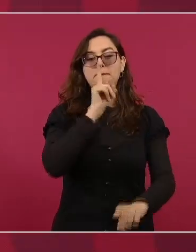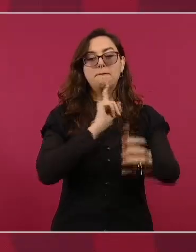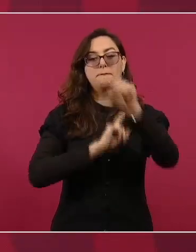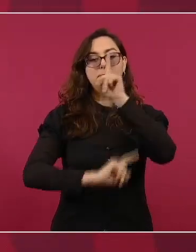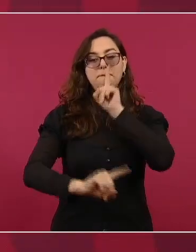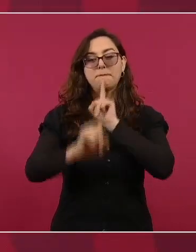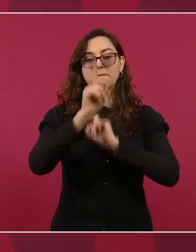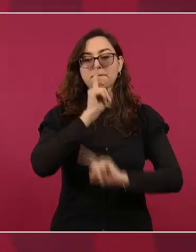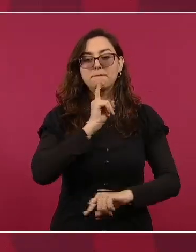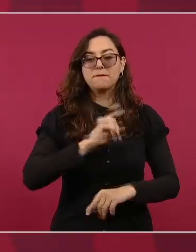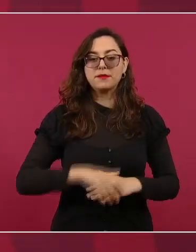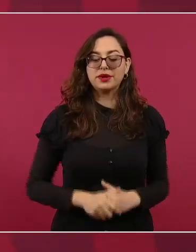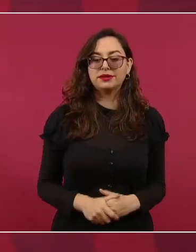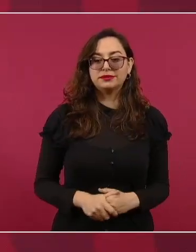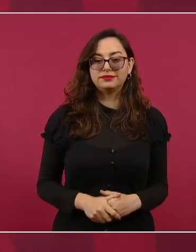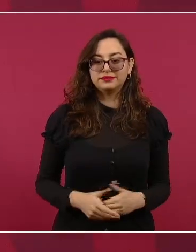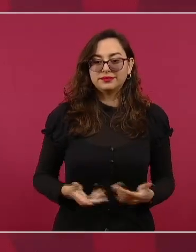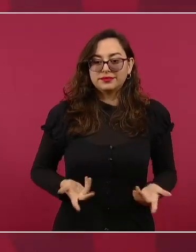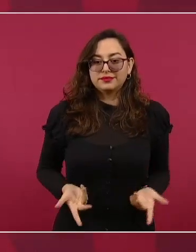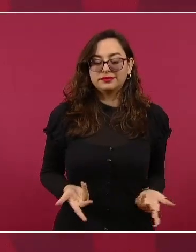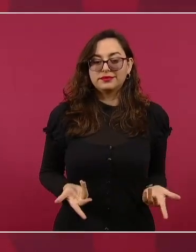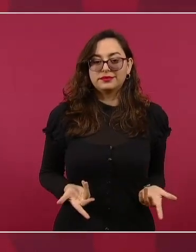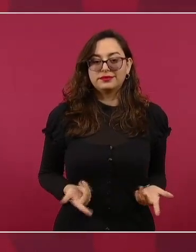destituir a Nixon,